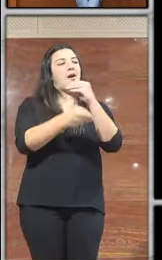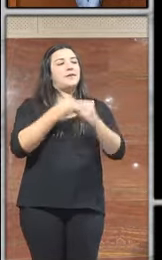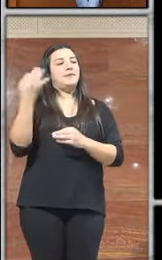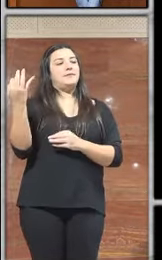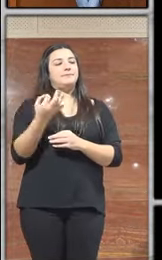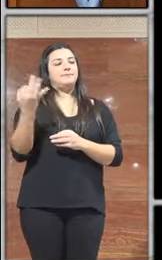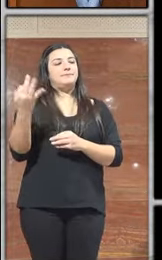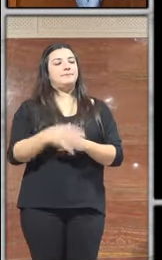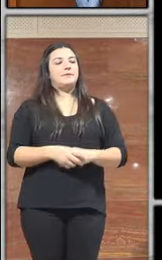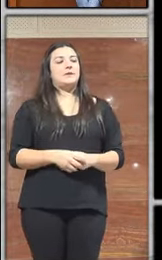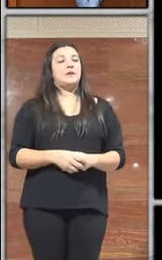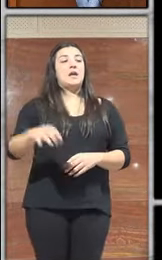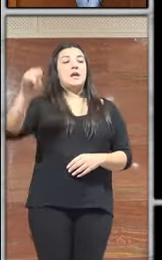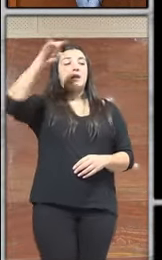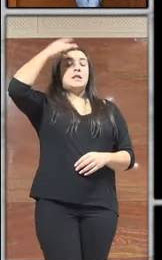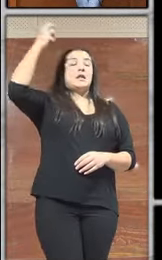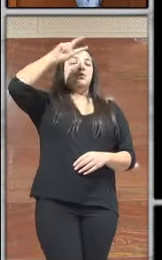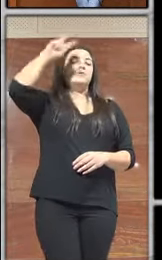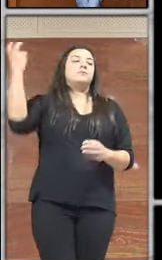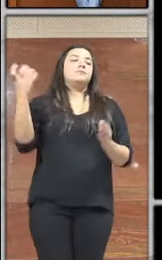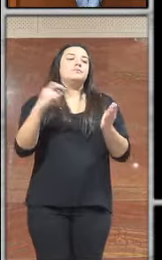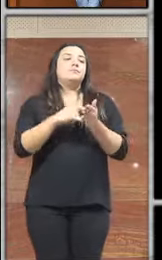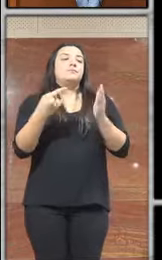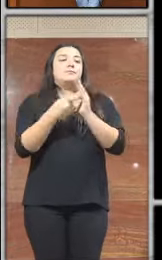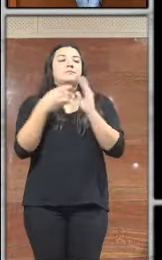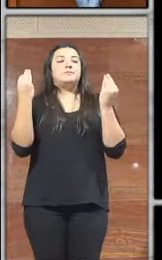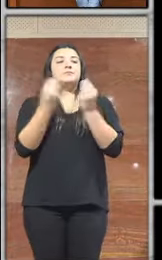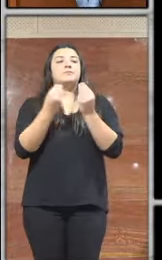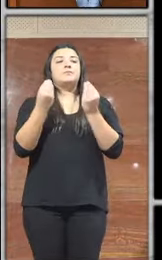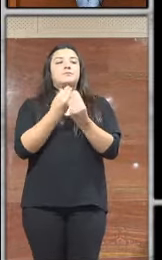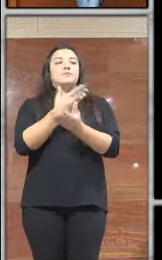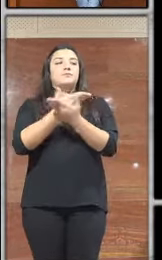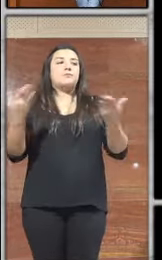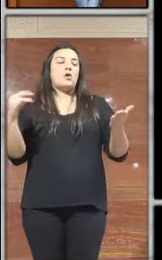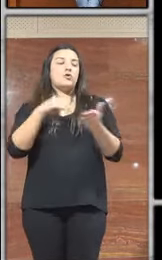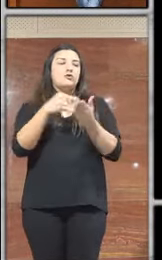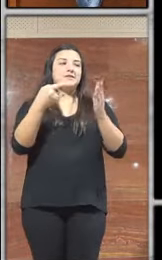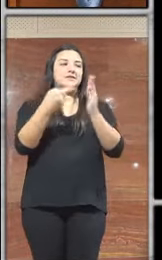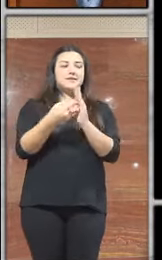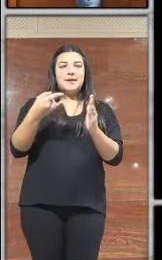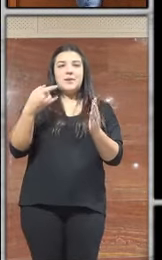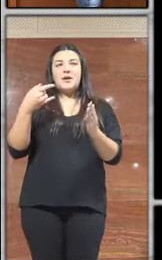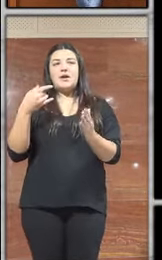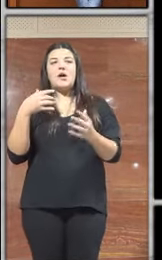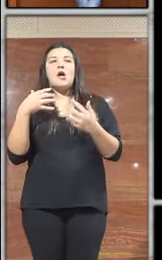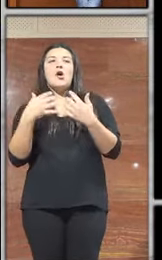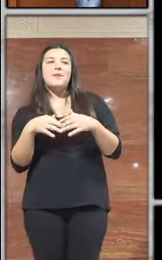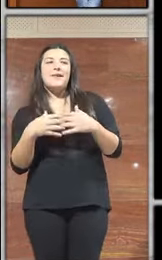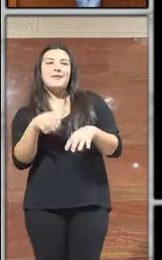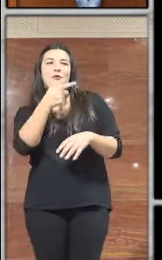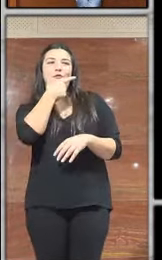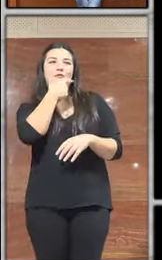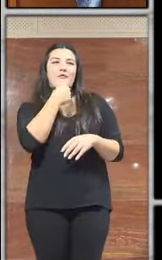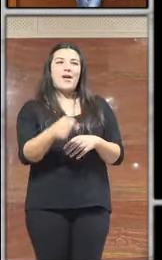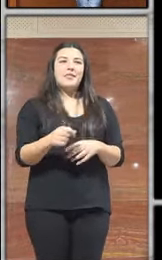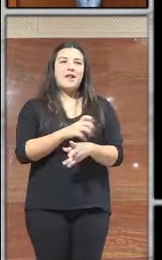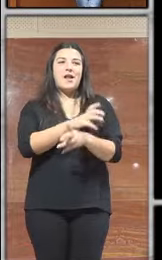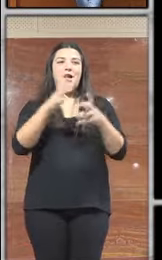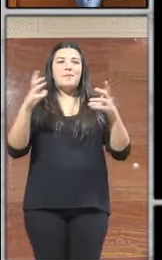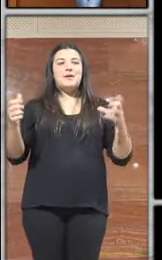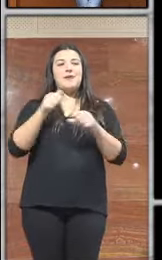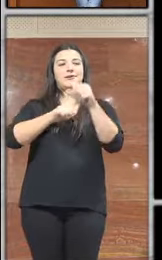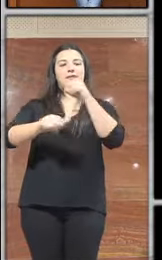Otra idea de proyecto conjunto era una especie de mini sistema operativo muy fácil, muy ampliable, es decir, algo que